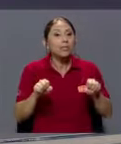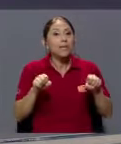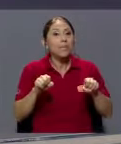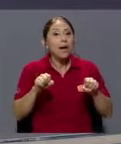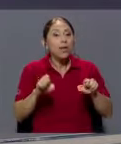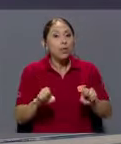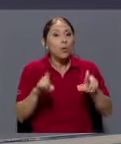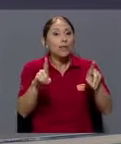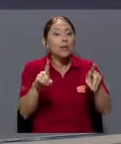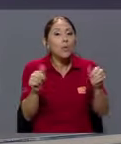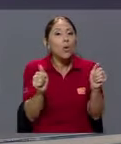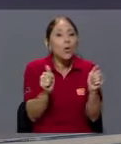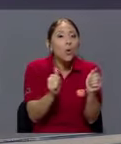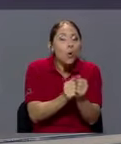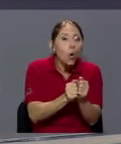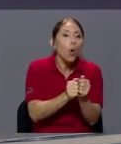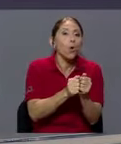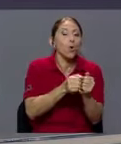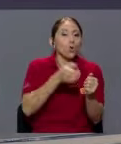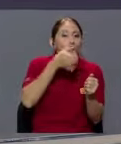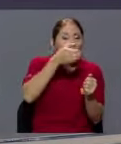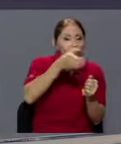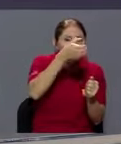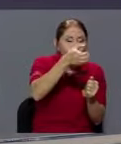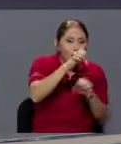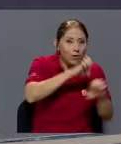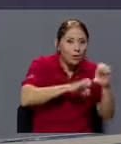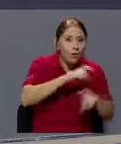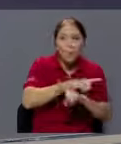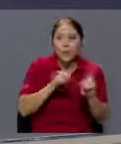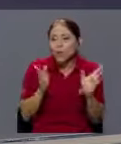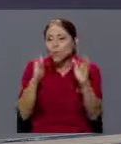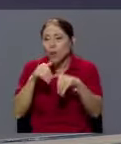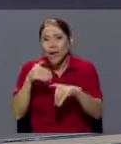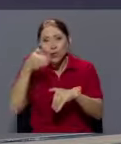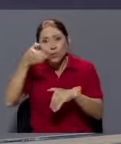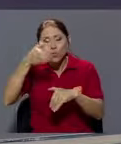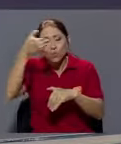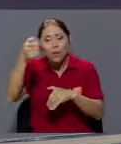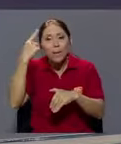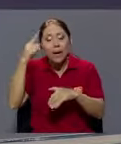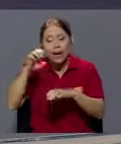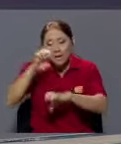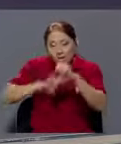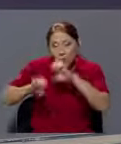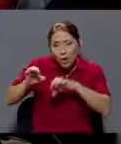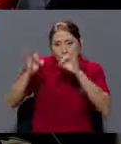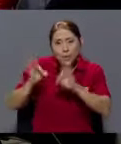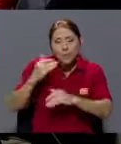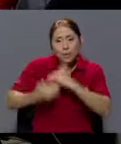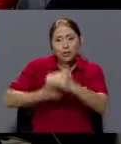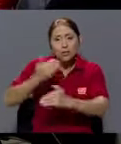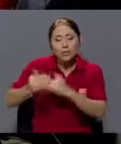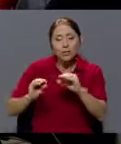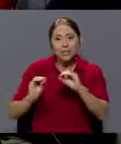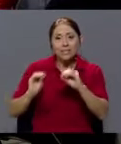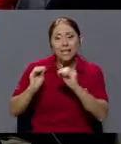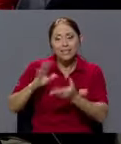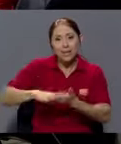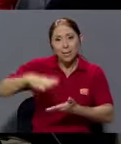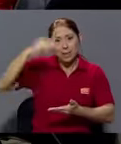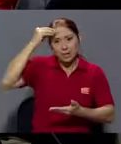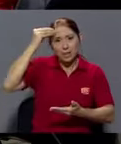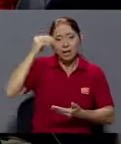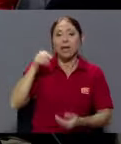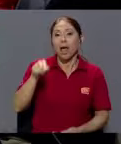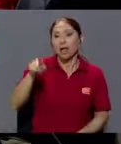evaluación, pero sin cultura evaluativa. No hacemos uso de la información para mejorar los procesos de enseñanza y aprendizaje. Y ahí necesitamos